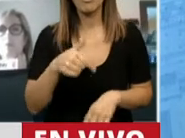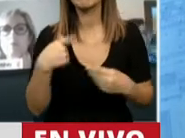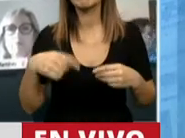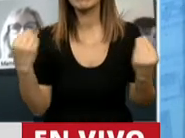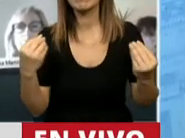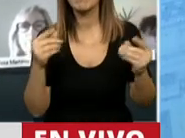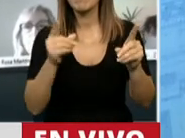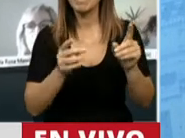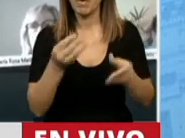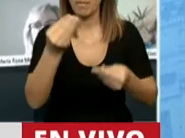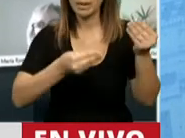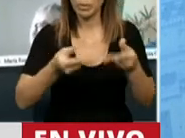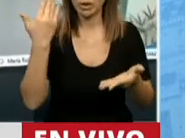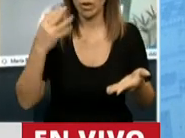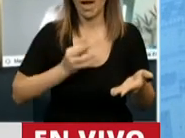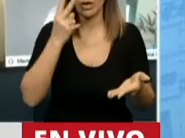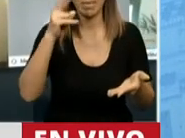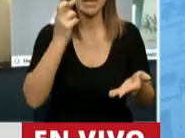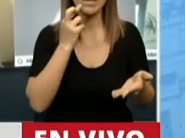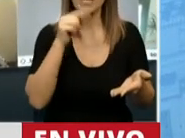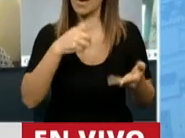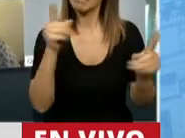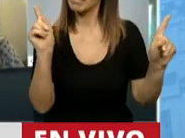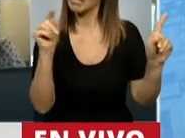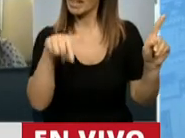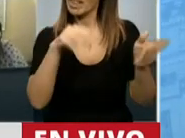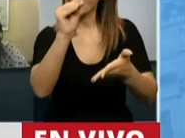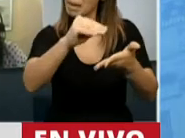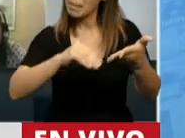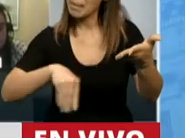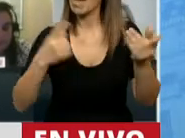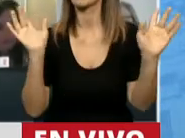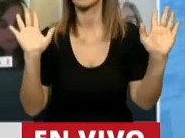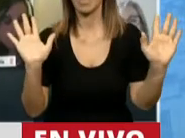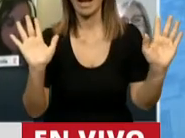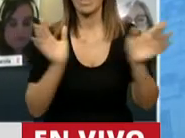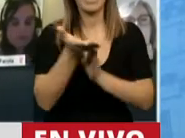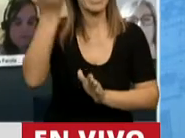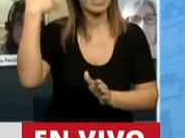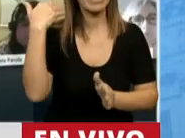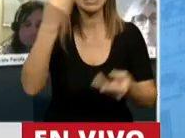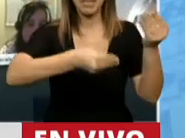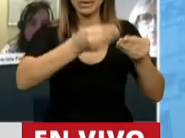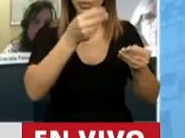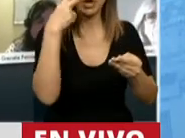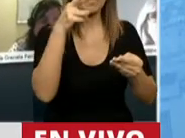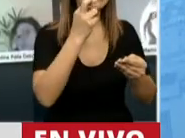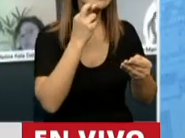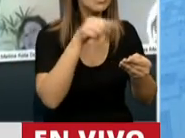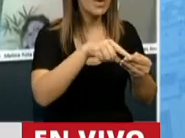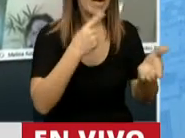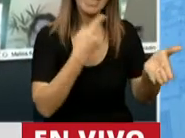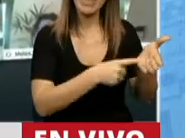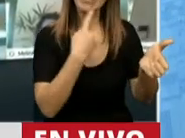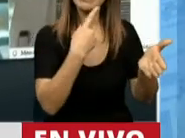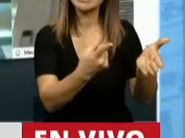presupuesto 2019, que, insisto, le da otro sentido. En aquel momento, el presupuesto 2019 establecía